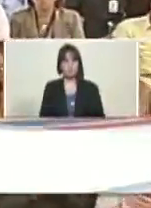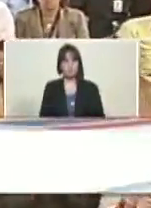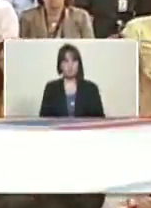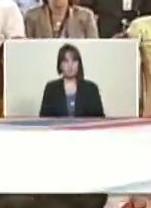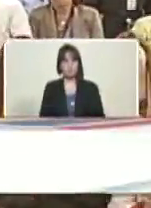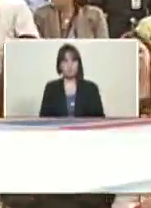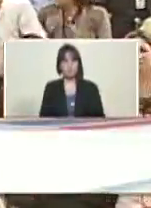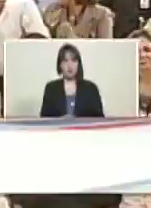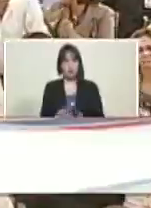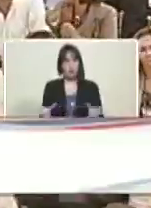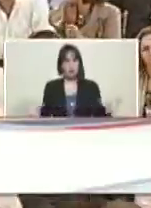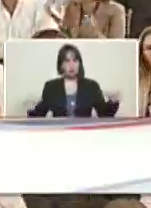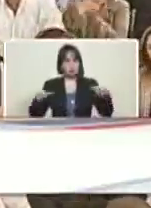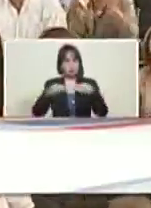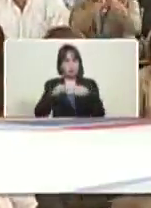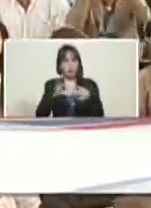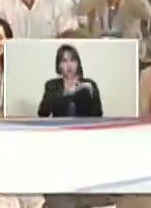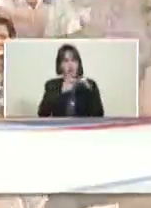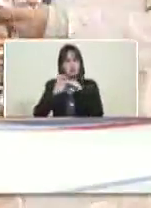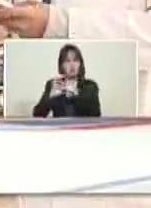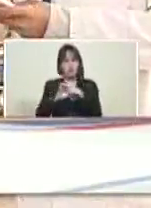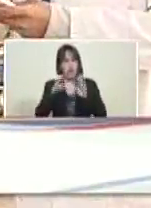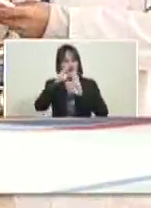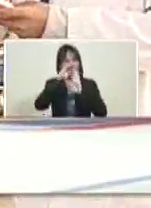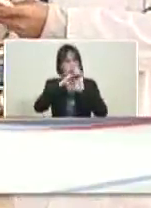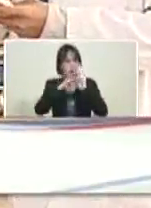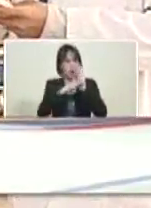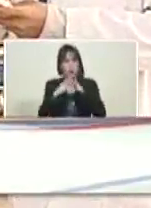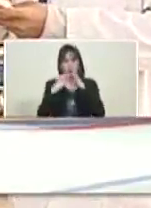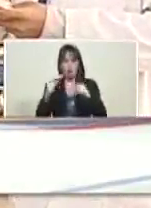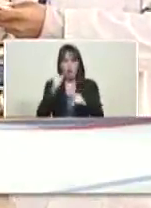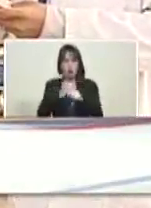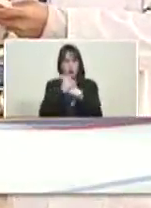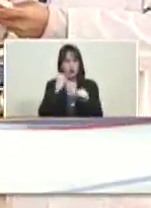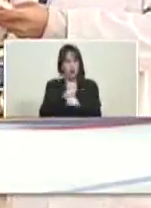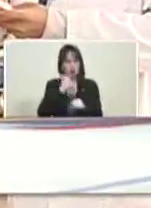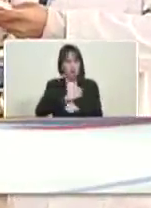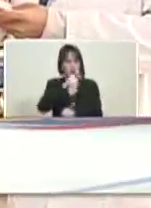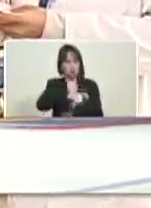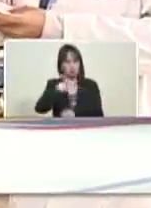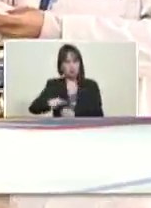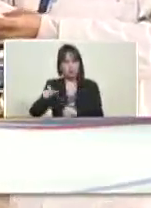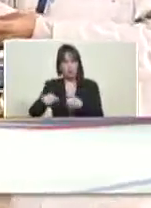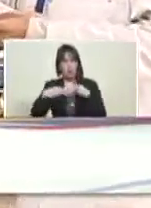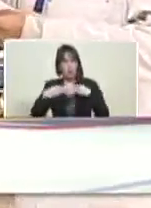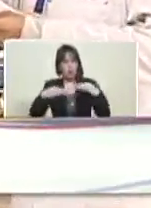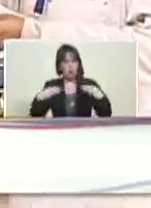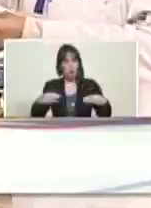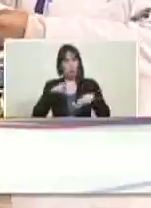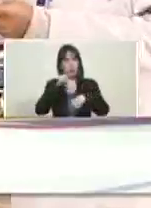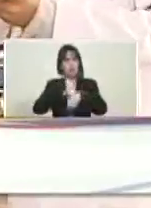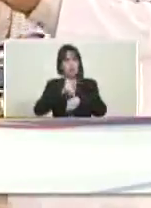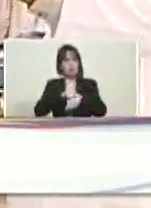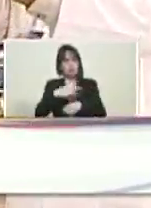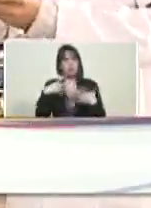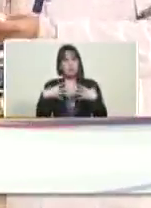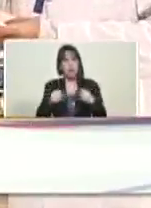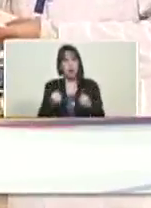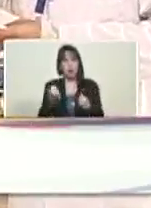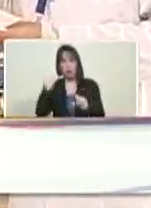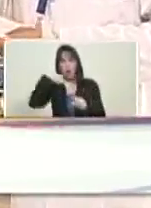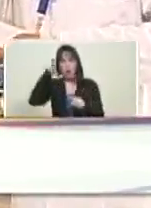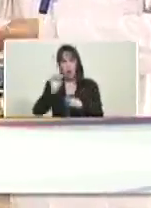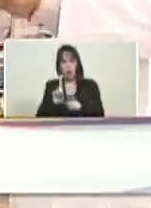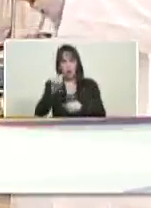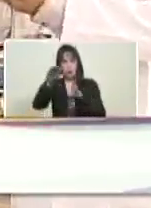Centralizar las nóminas de todos y cada uno de los trabajadores del Sistema Público Único Nacional de Salud bajo una sola